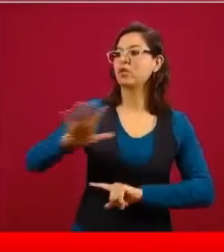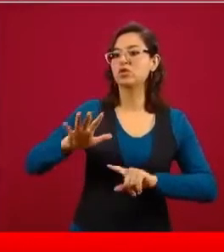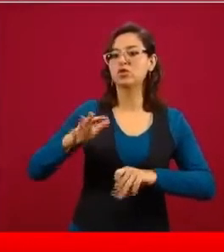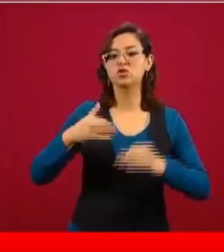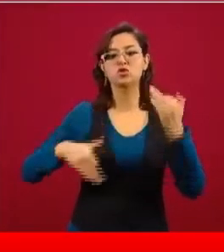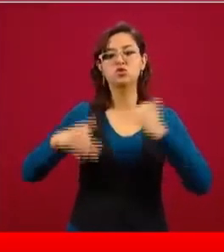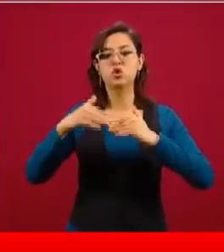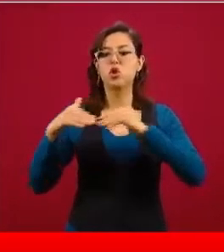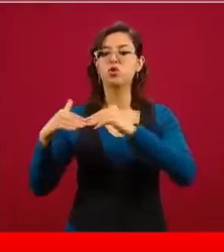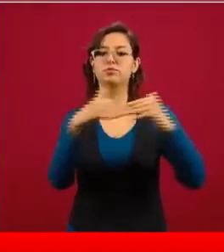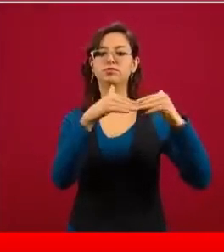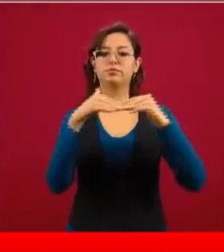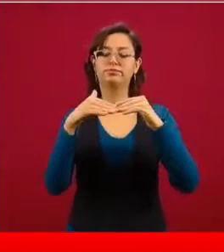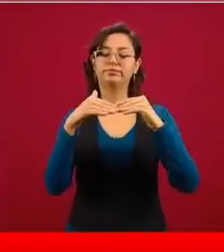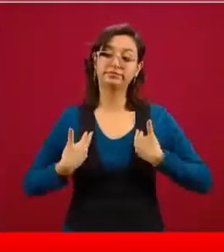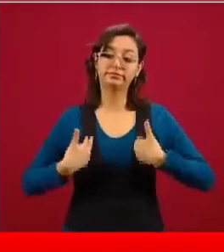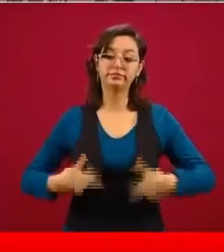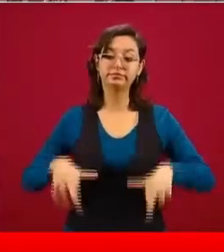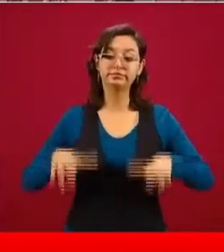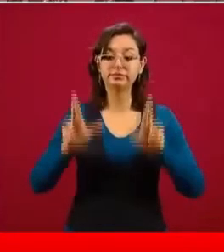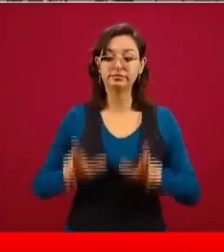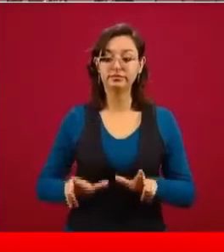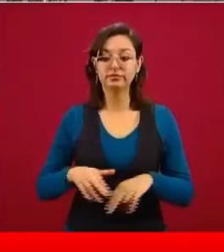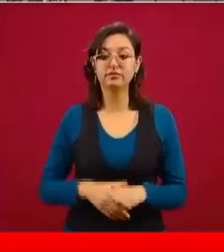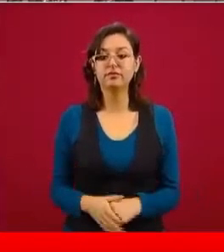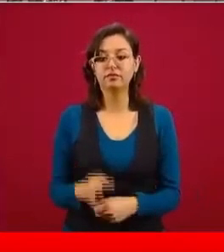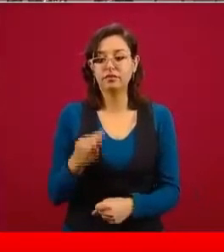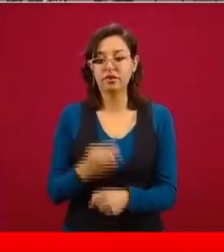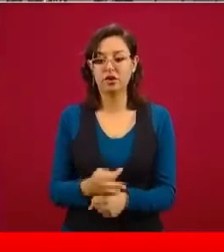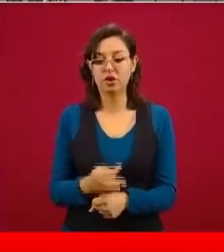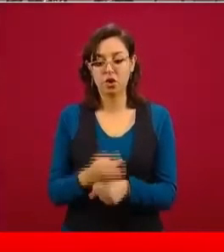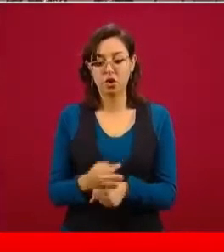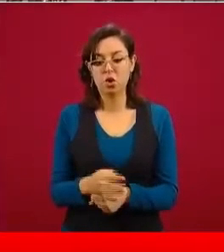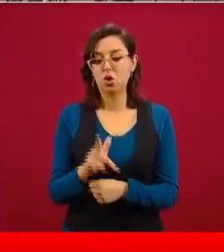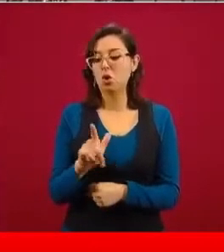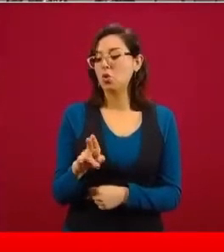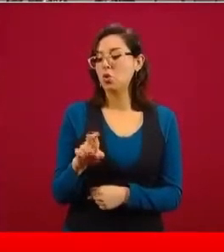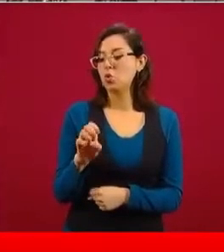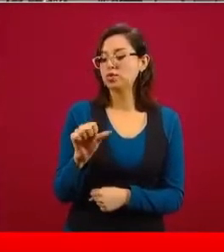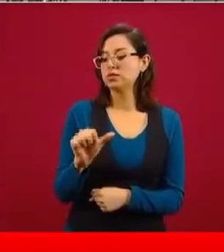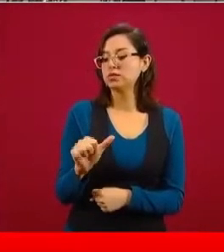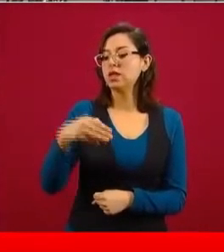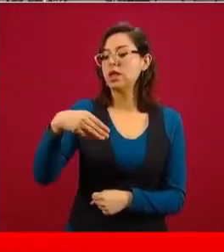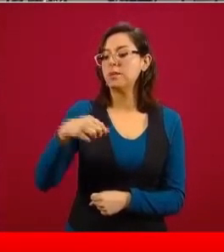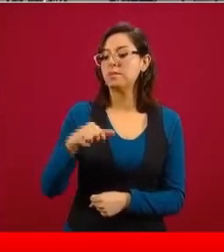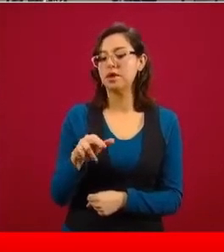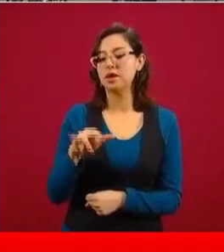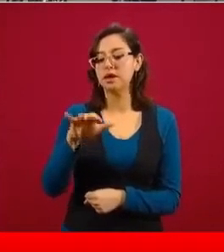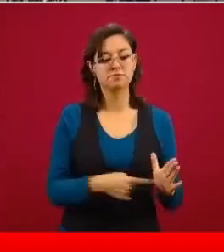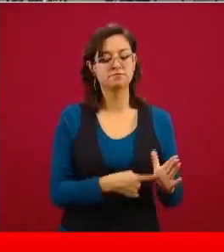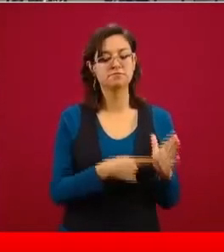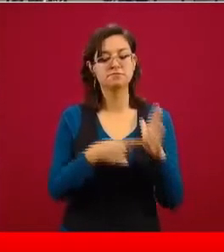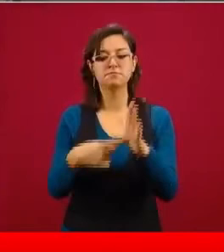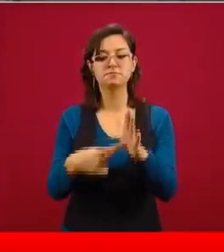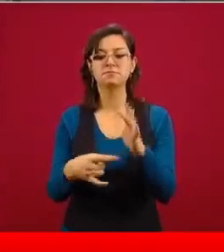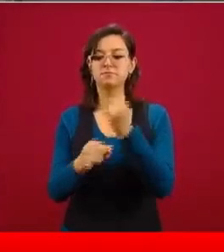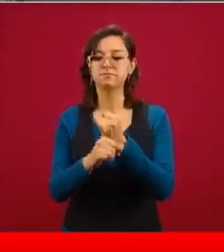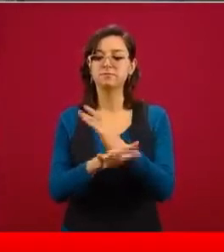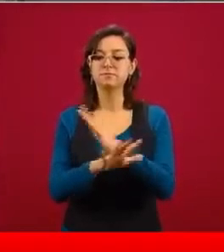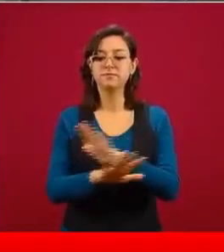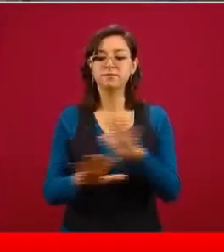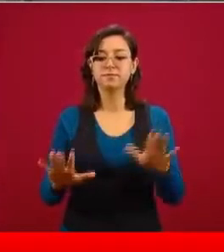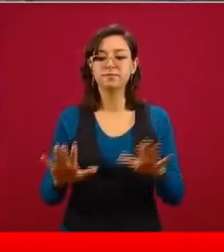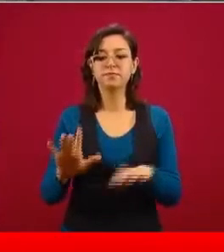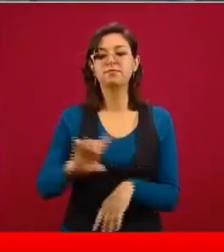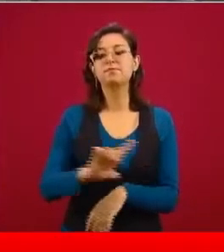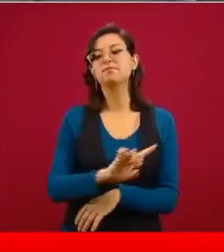Entonces, por eso Luisa María va a informar sobre esta investigación y luego, como